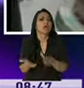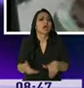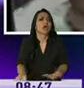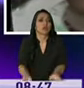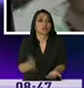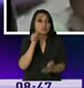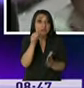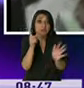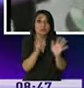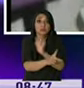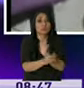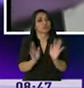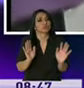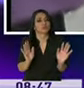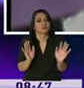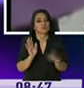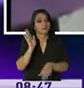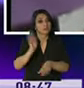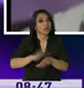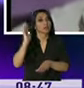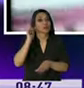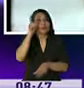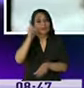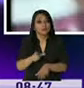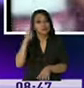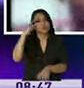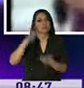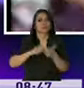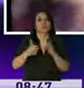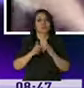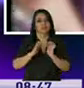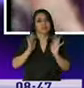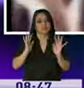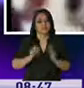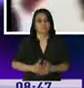puede ser la muerte. Son causales de gente que tiene algún problema en la cabeza.